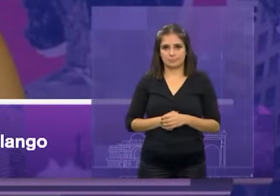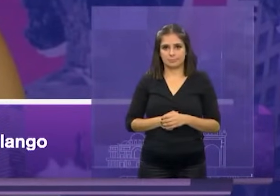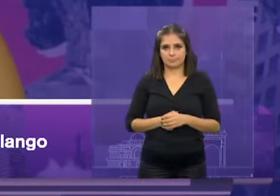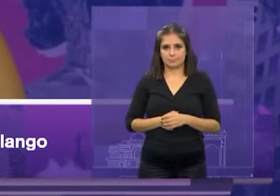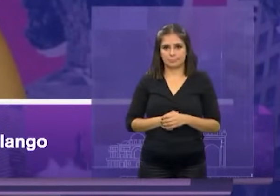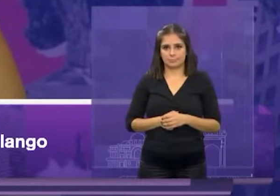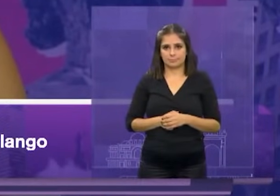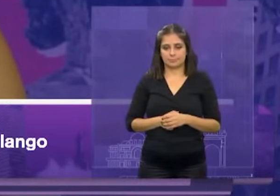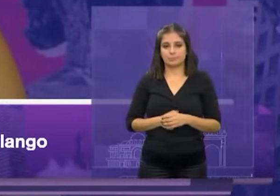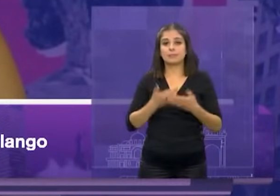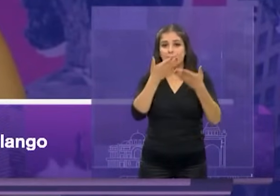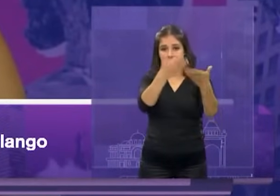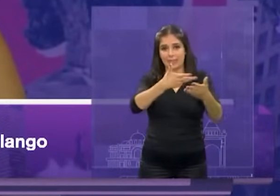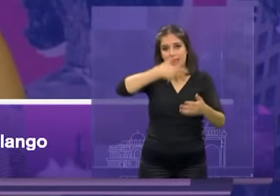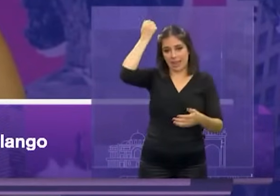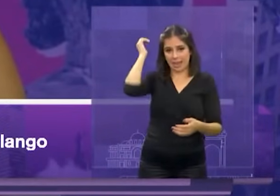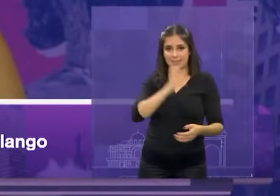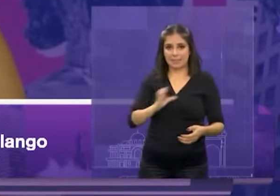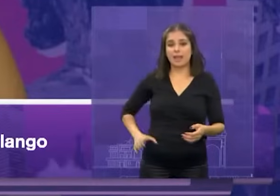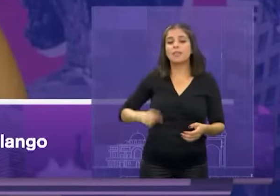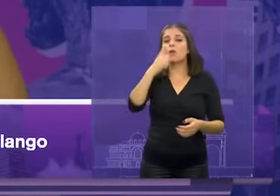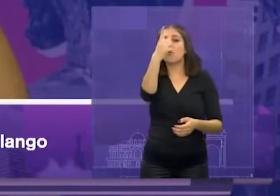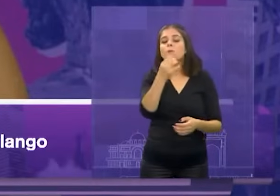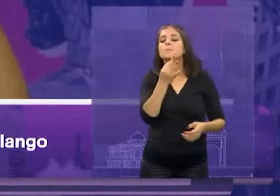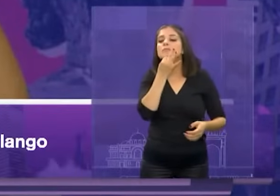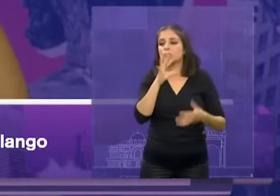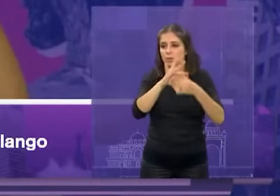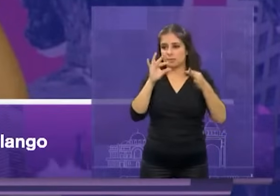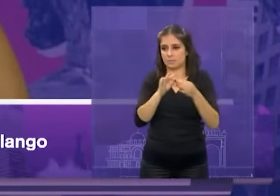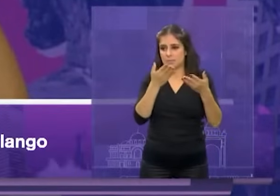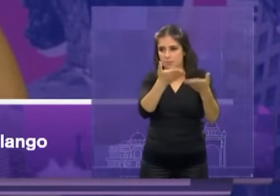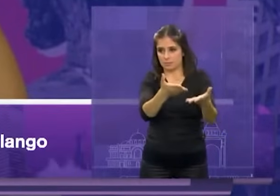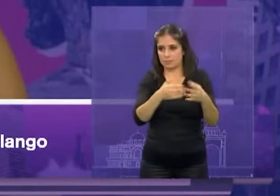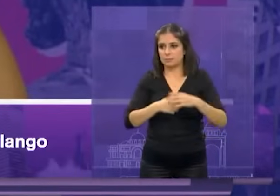escuchamos adelante candidata tiene un minuto la